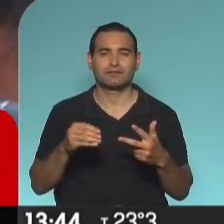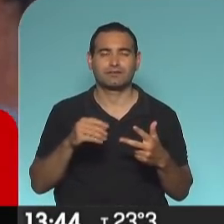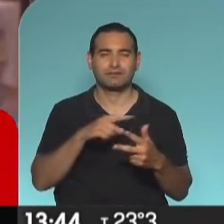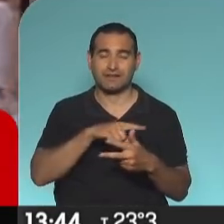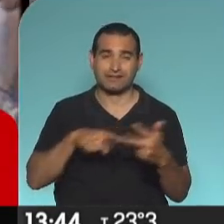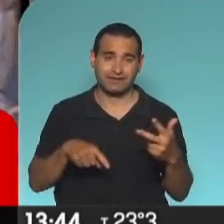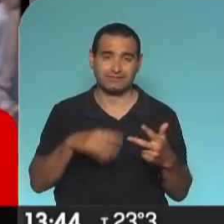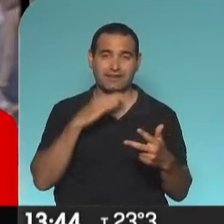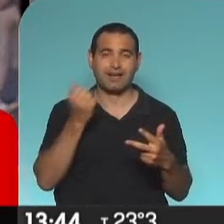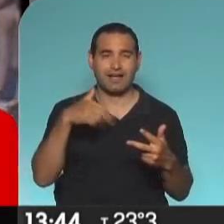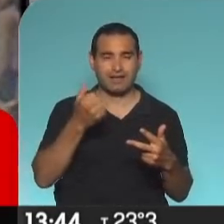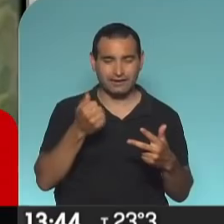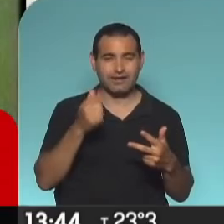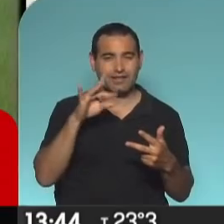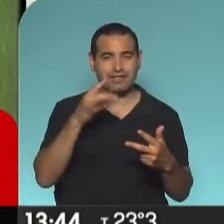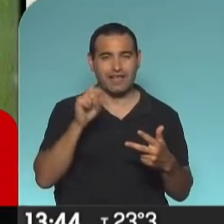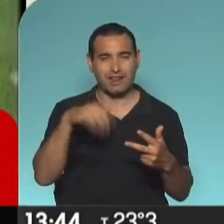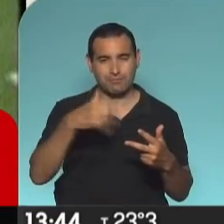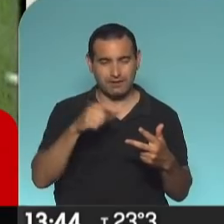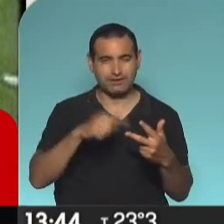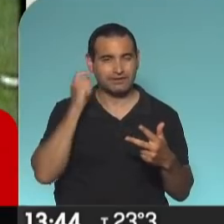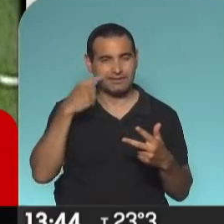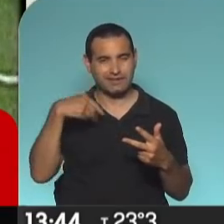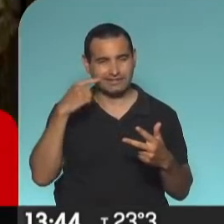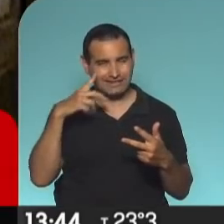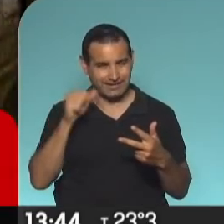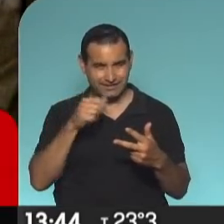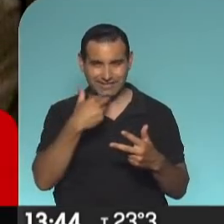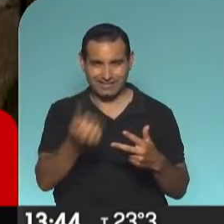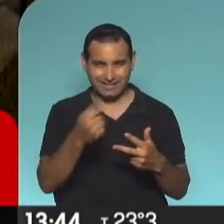pegada, especialmente Hanna,